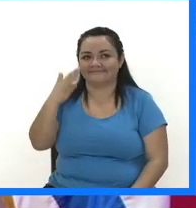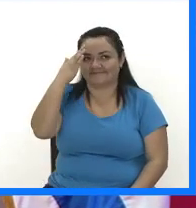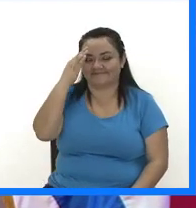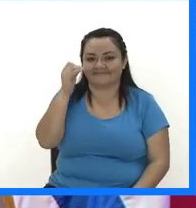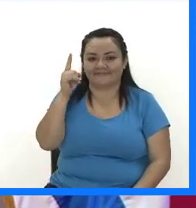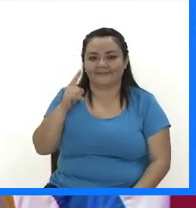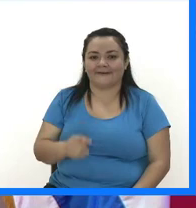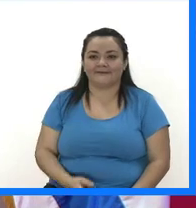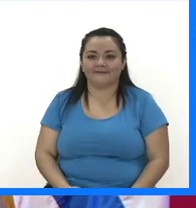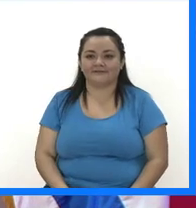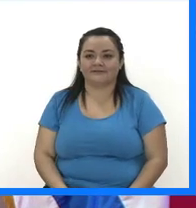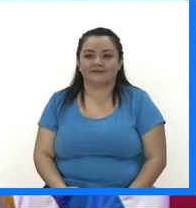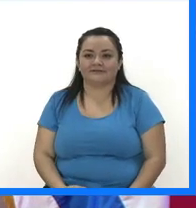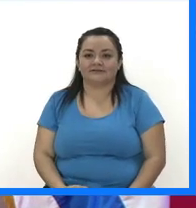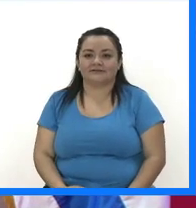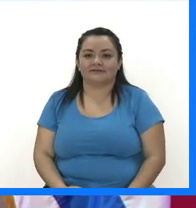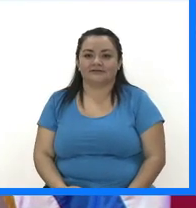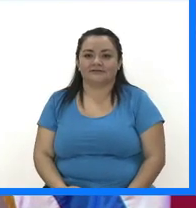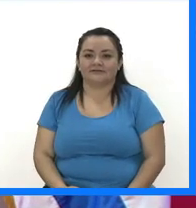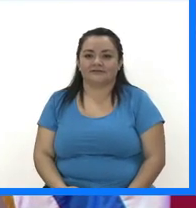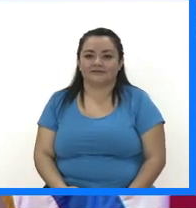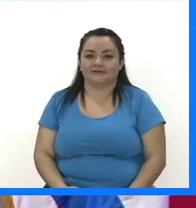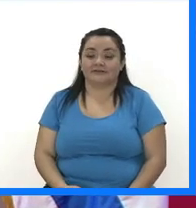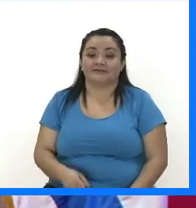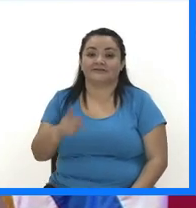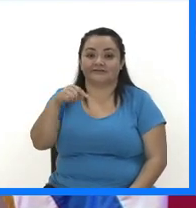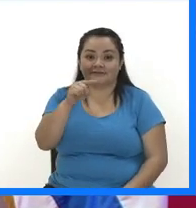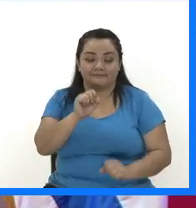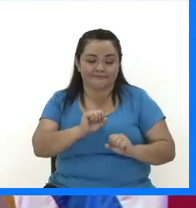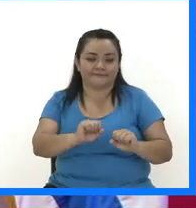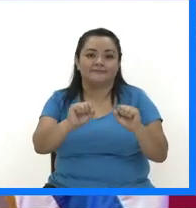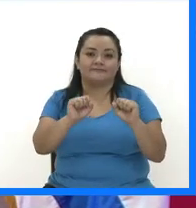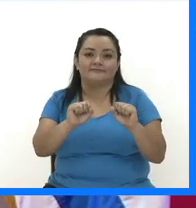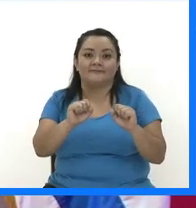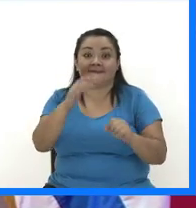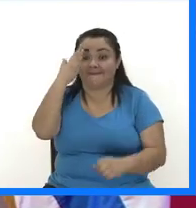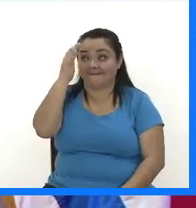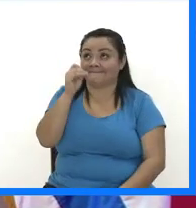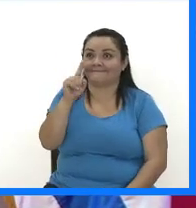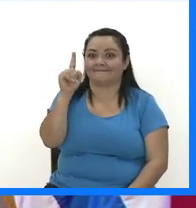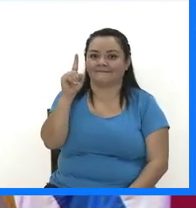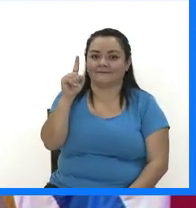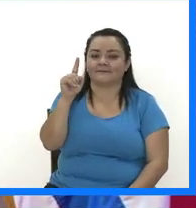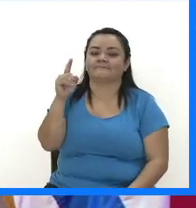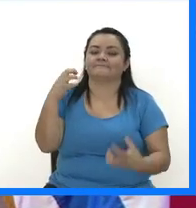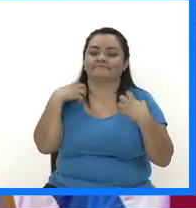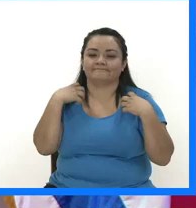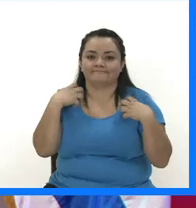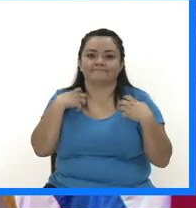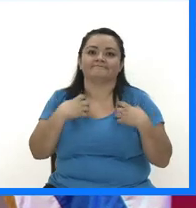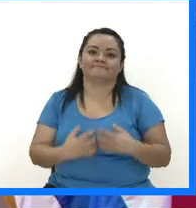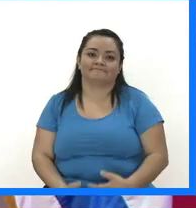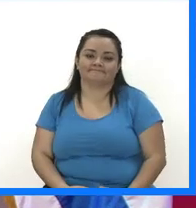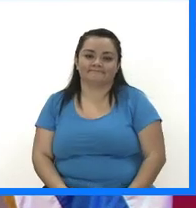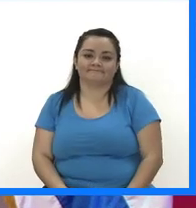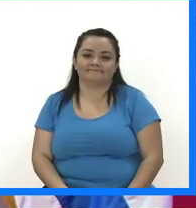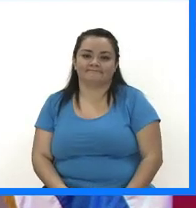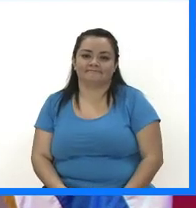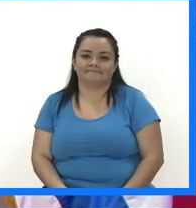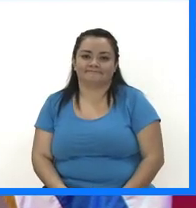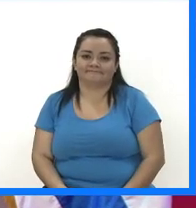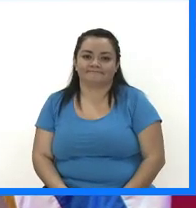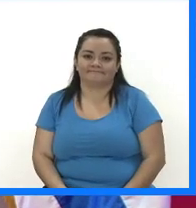él el que está muerto y cree en él vivirá dice la cola